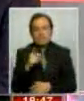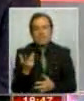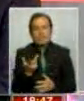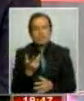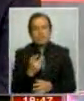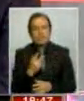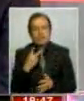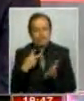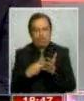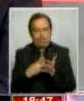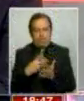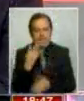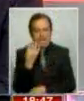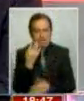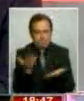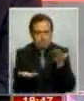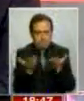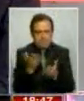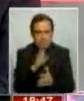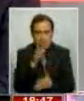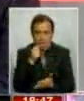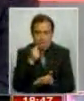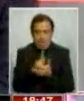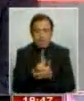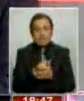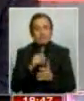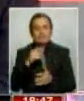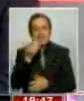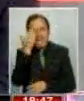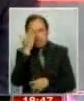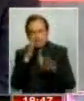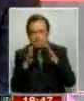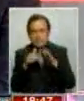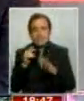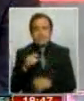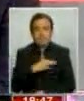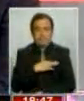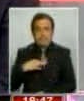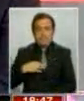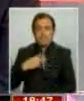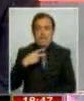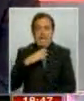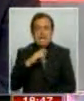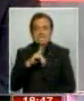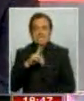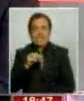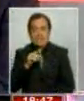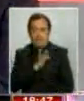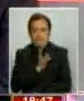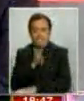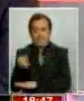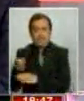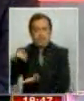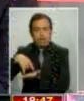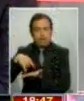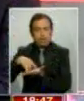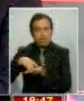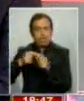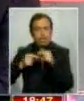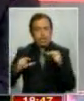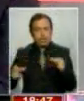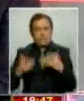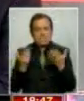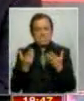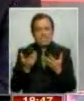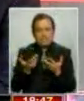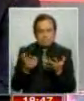año 2014, y a mitad de año, como tú bien sabes, el Ministerio de Hacienda concurre al Congreso Nacional a dar, digamos, una estimación de lo que va a ocurrir